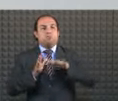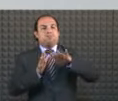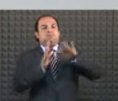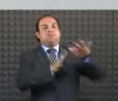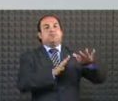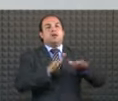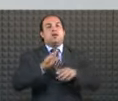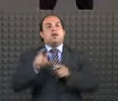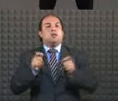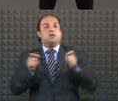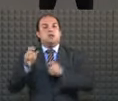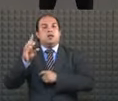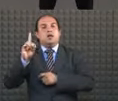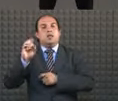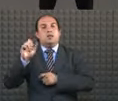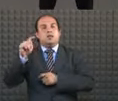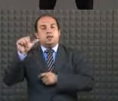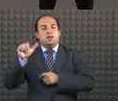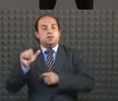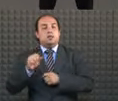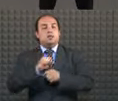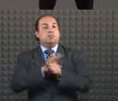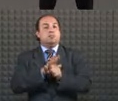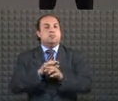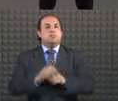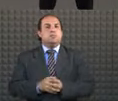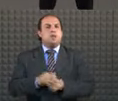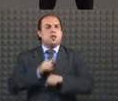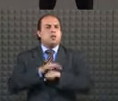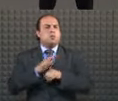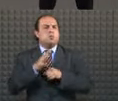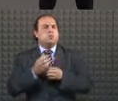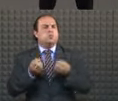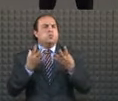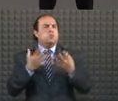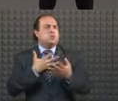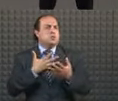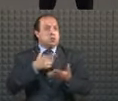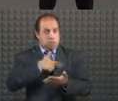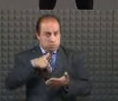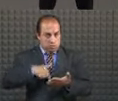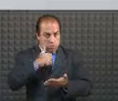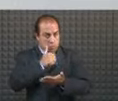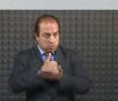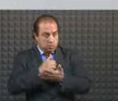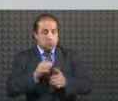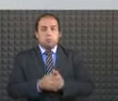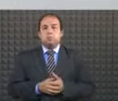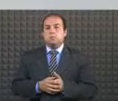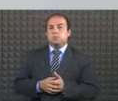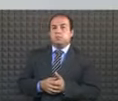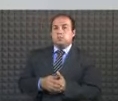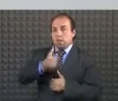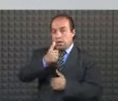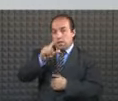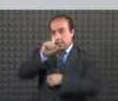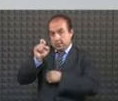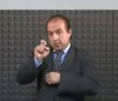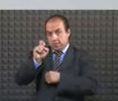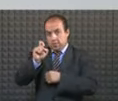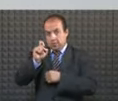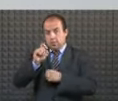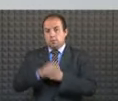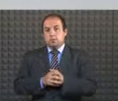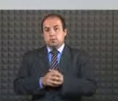Delta. En cuestión de números, más o menos, ¿como cuántos se encuentran aquí en la ciudad? Pues de cada 100